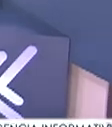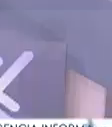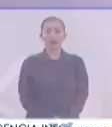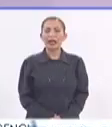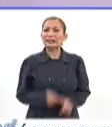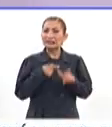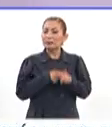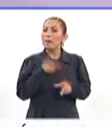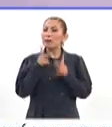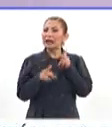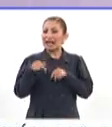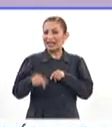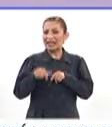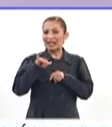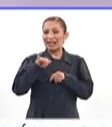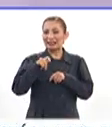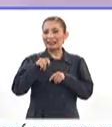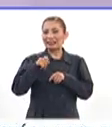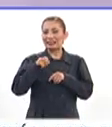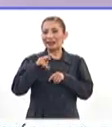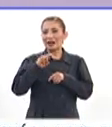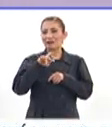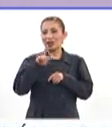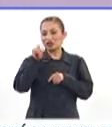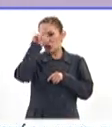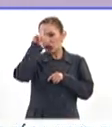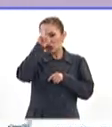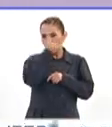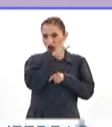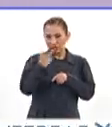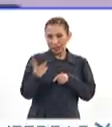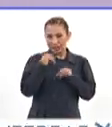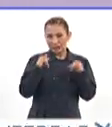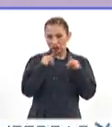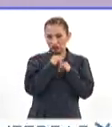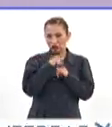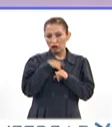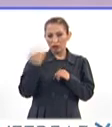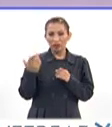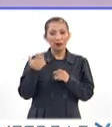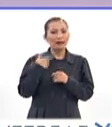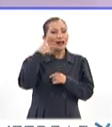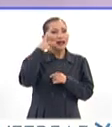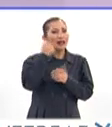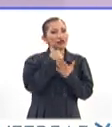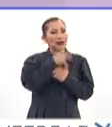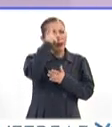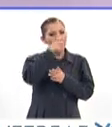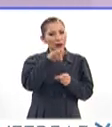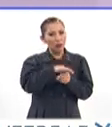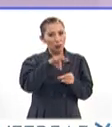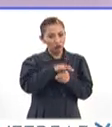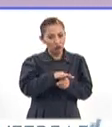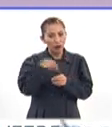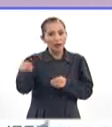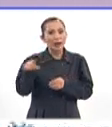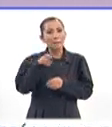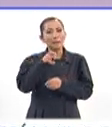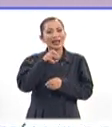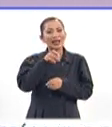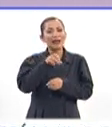Seguimos platicando en Interfaz con los consejeros del Instituto Electoral de la Ciudad de México, Mauricio Huesca y Miriam